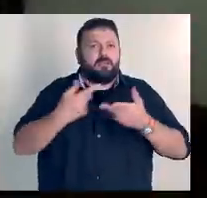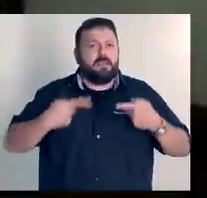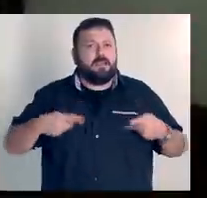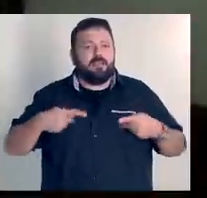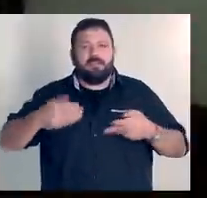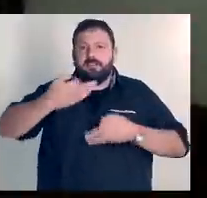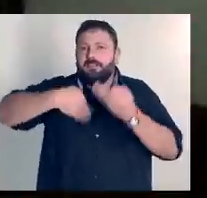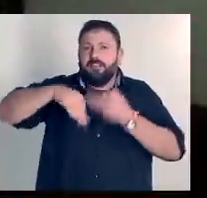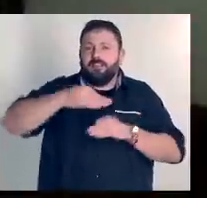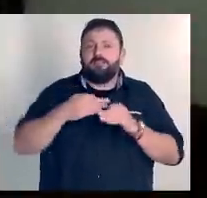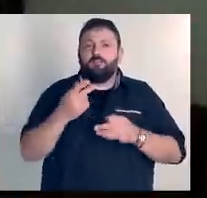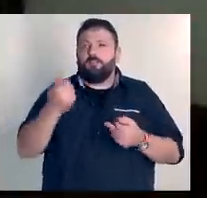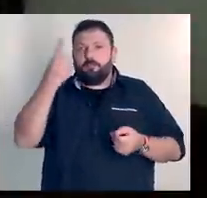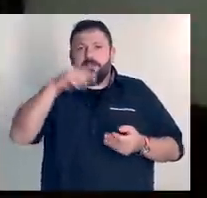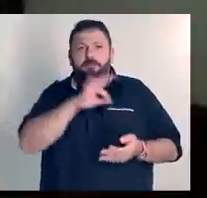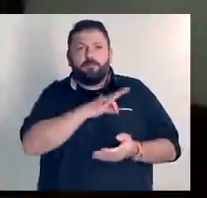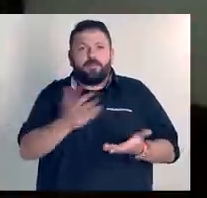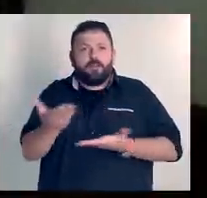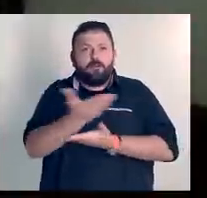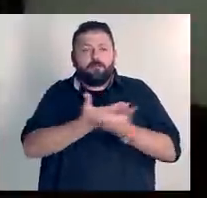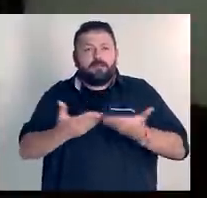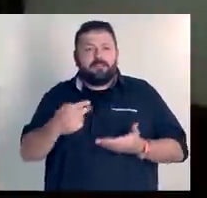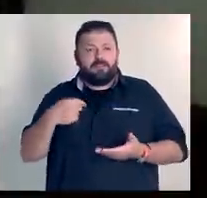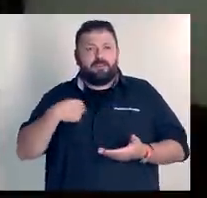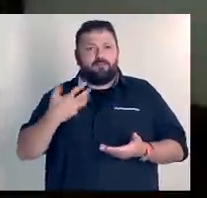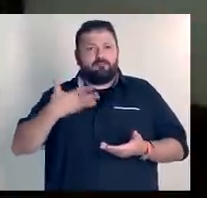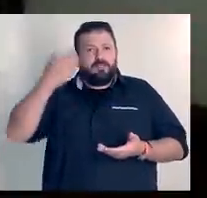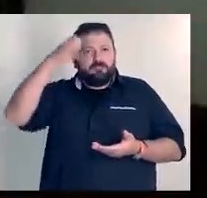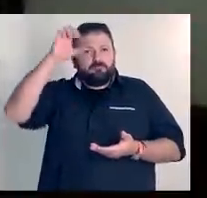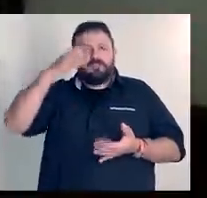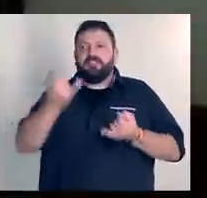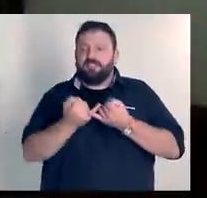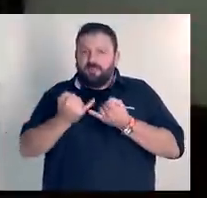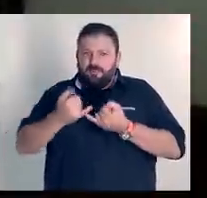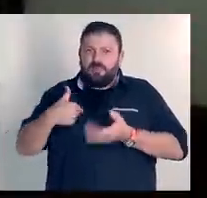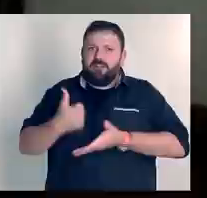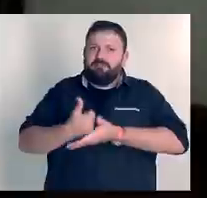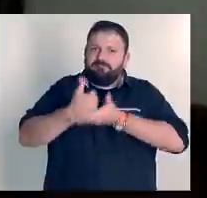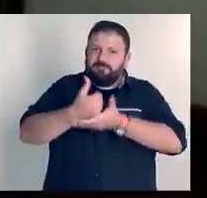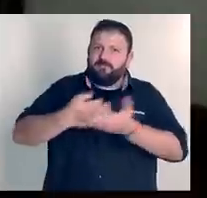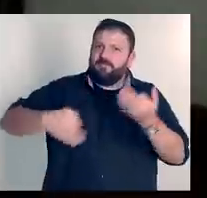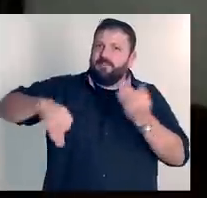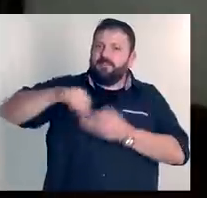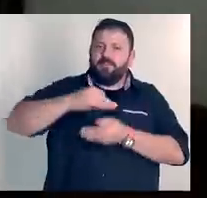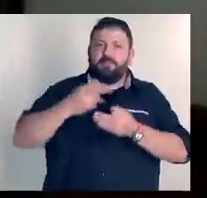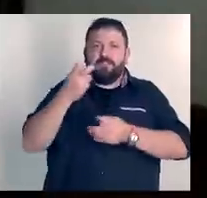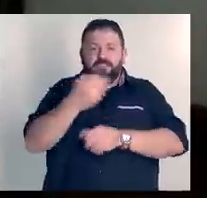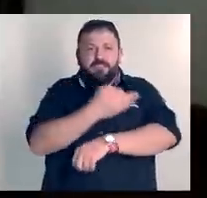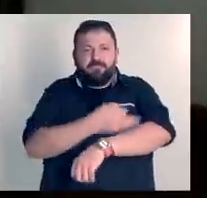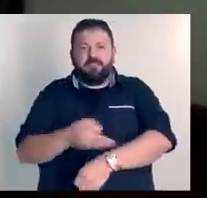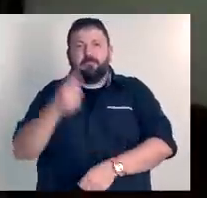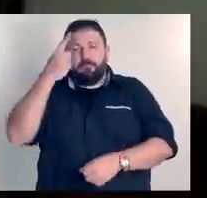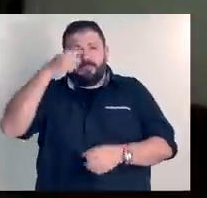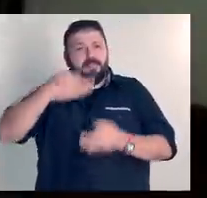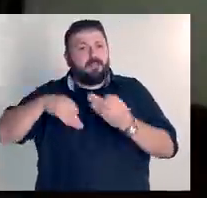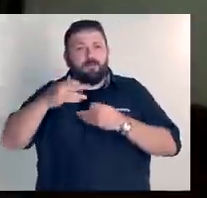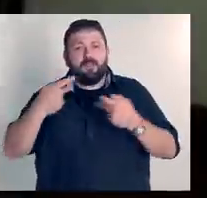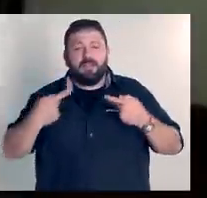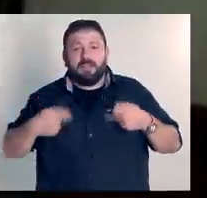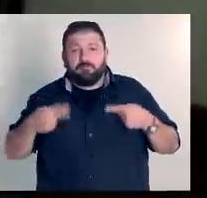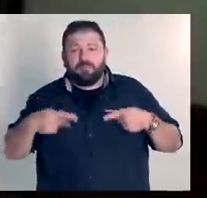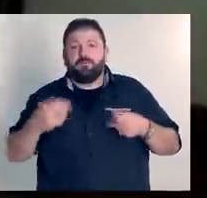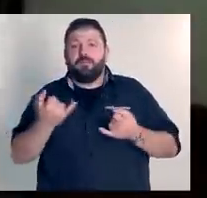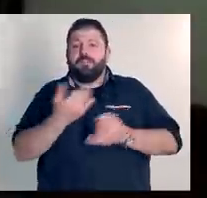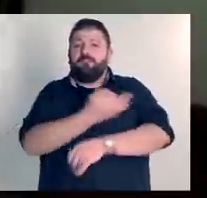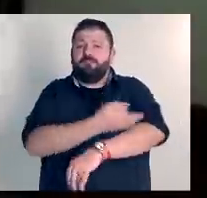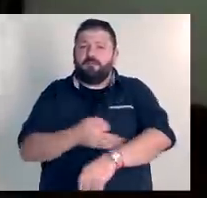compartir lo que tenemos en nuestras manos, que generen esto que necesitan para que todas sus familias tengan lo que necesitan. Entonces,